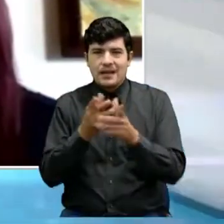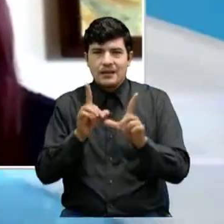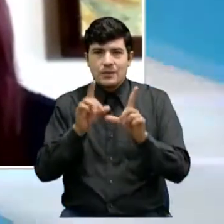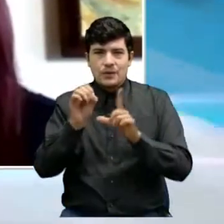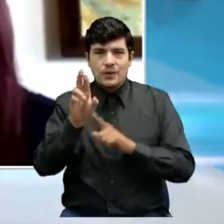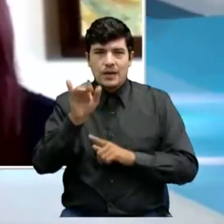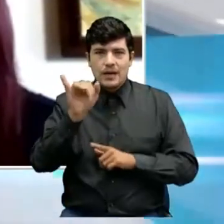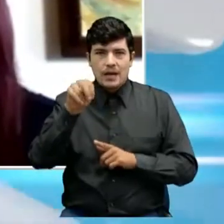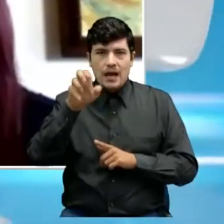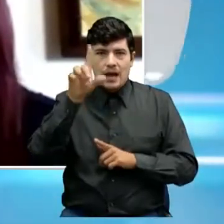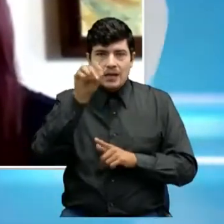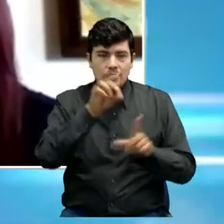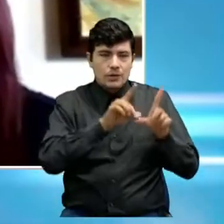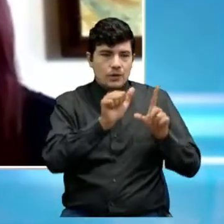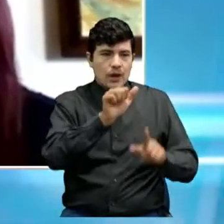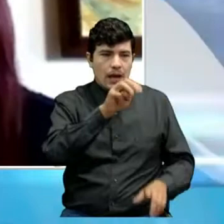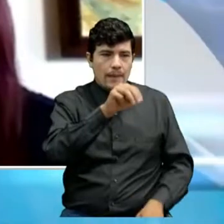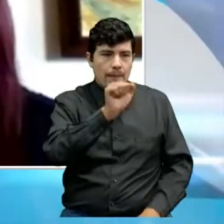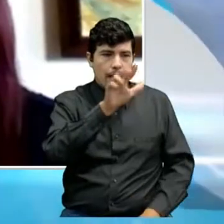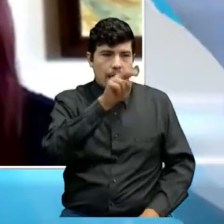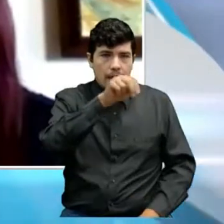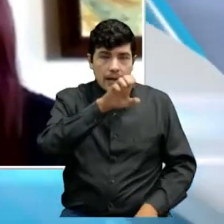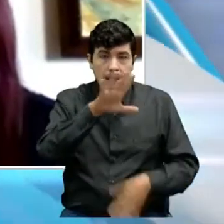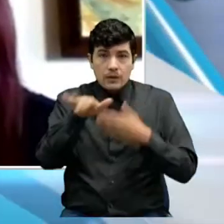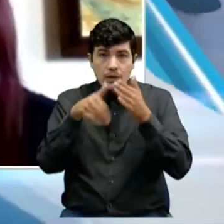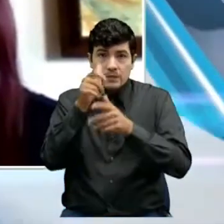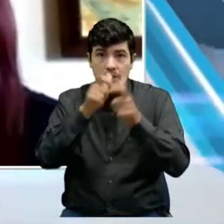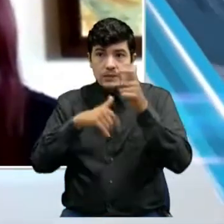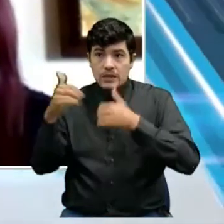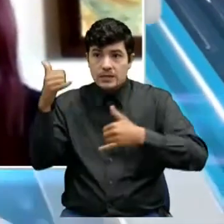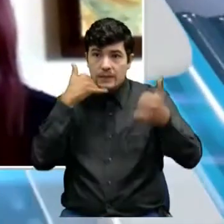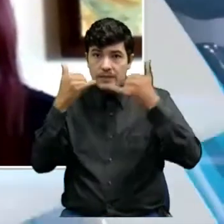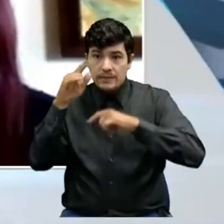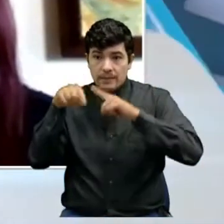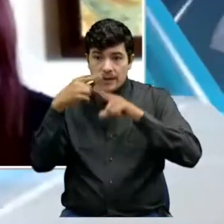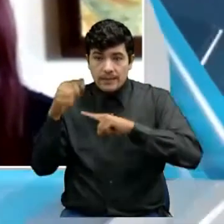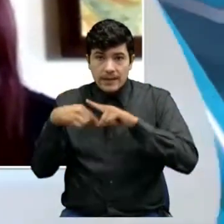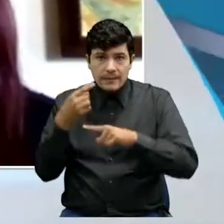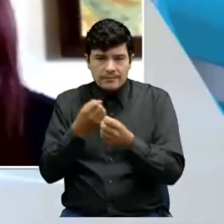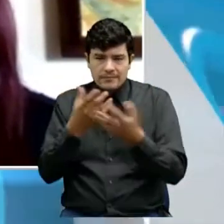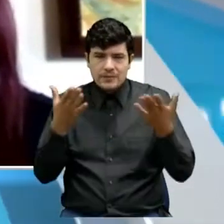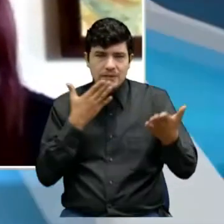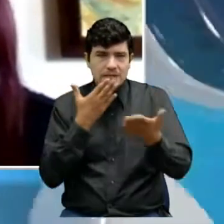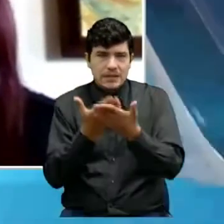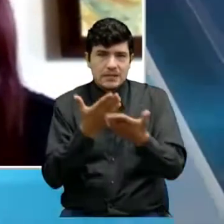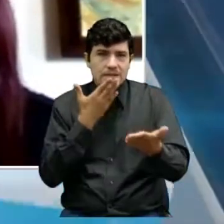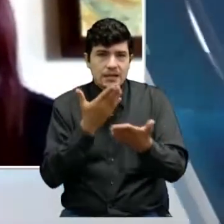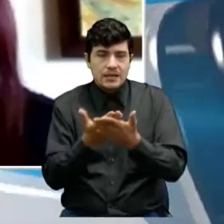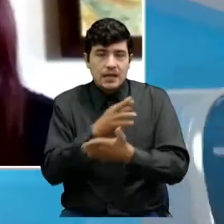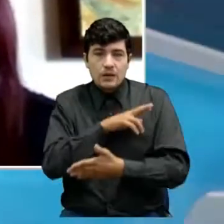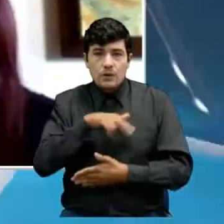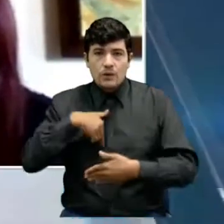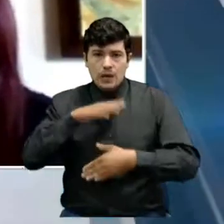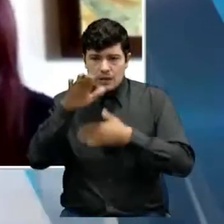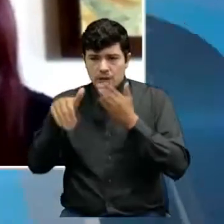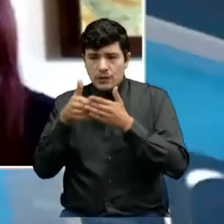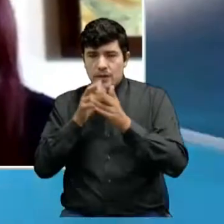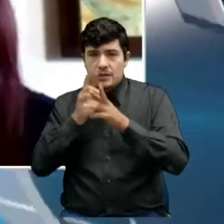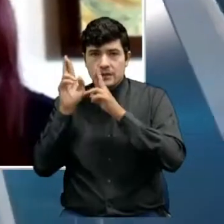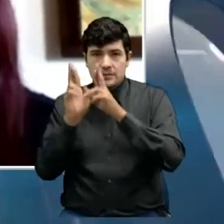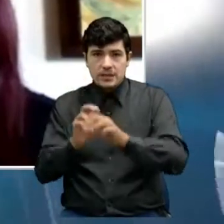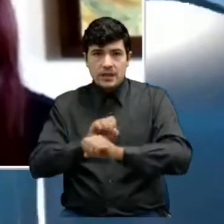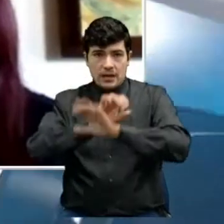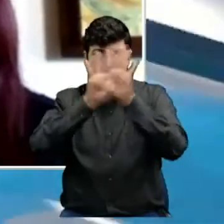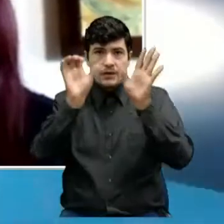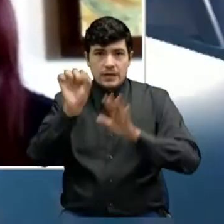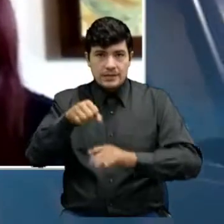Reinaldo, doctora Marlene. A las personas que nos han llamado, nos han escrito a nuestra línea, a todas les estaremos respondiendo. Ni más faltaba,